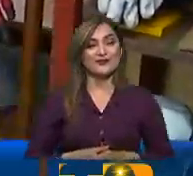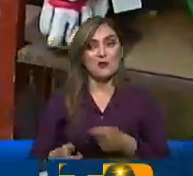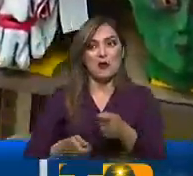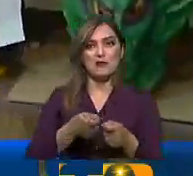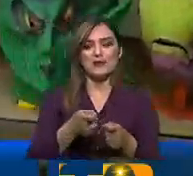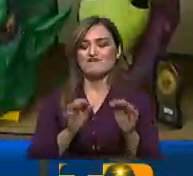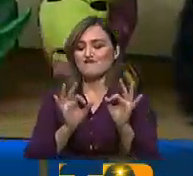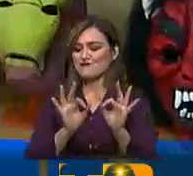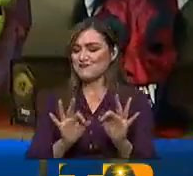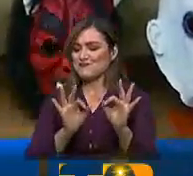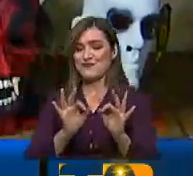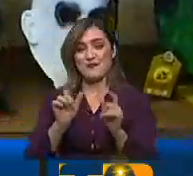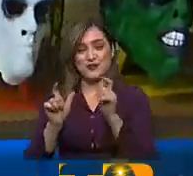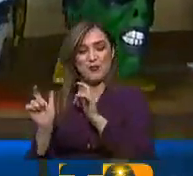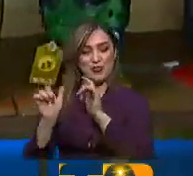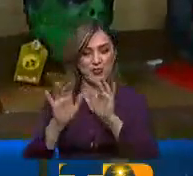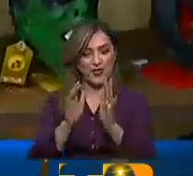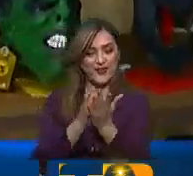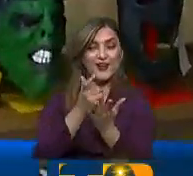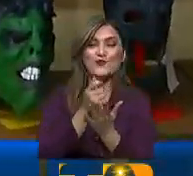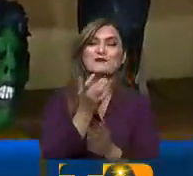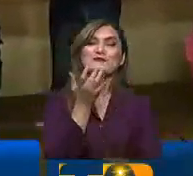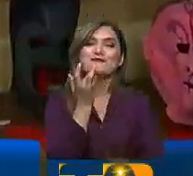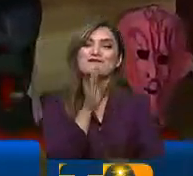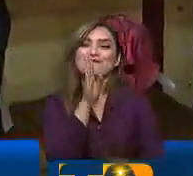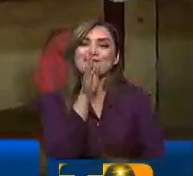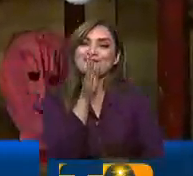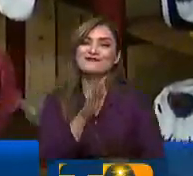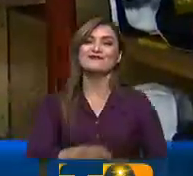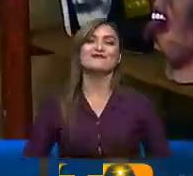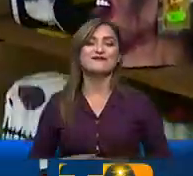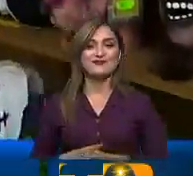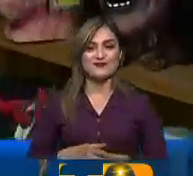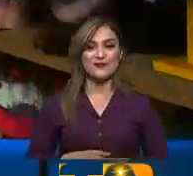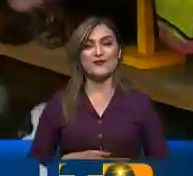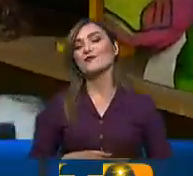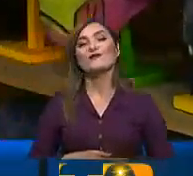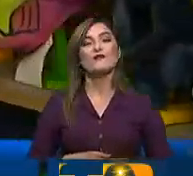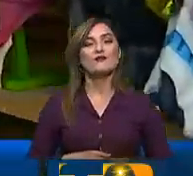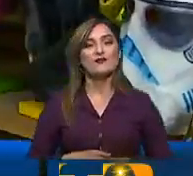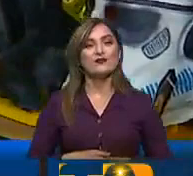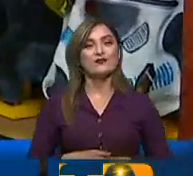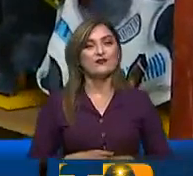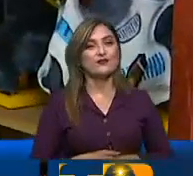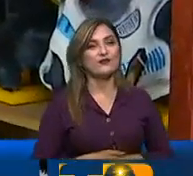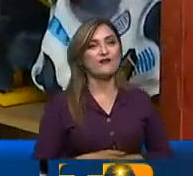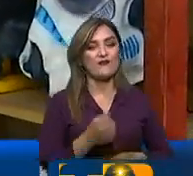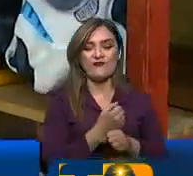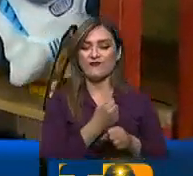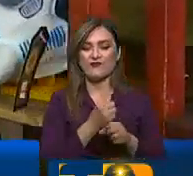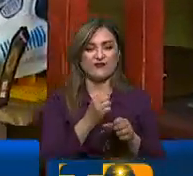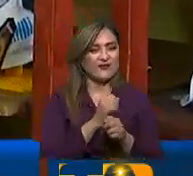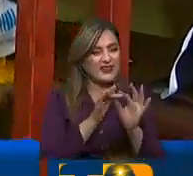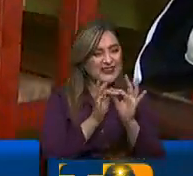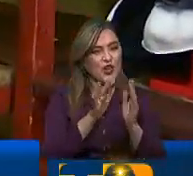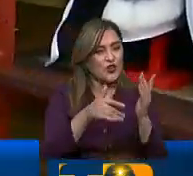excelentemente bien, gracias al público que está colaborando, que nos previenen siempre. Y esperamos que terminar con todos los trabajos que hemos hecho